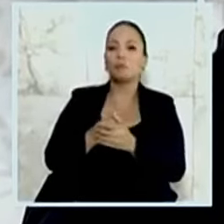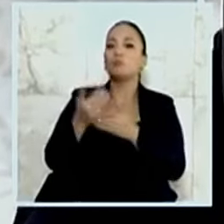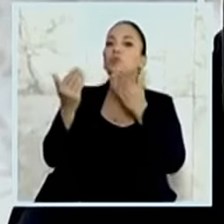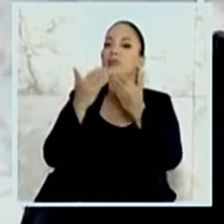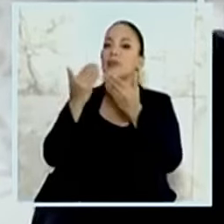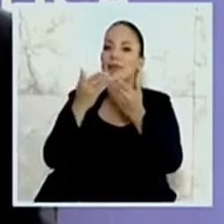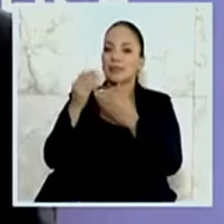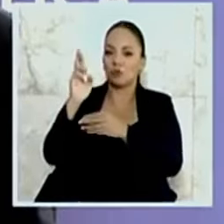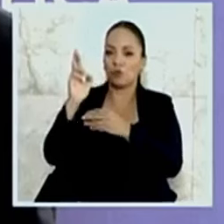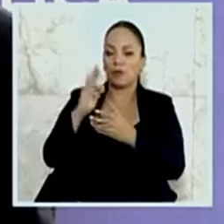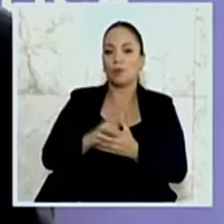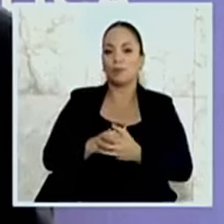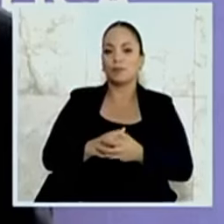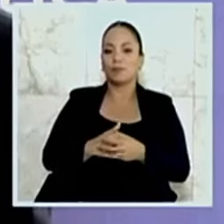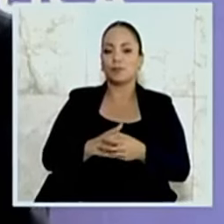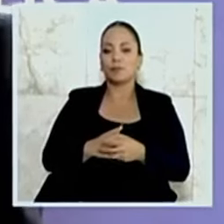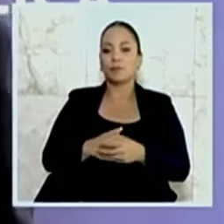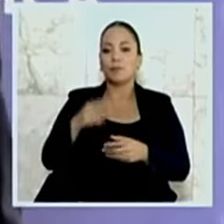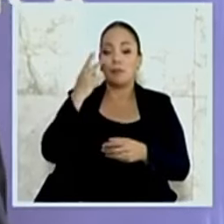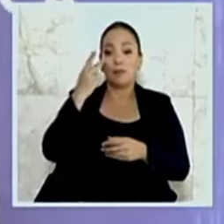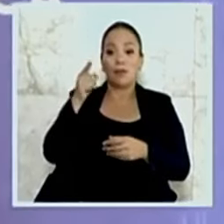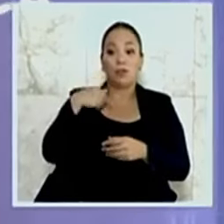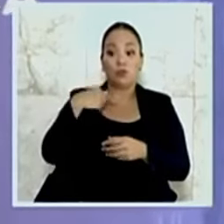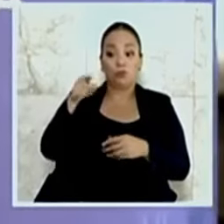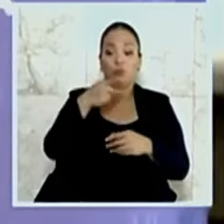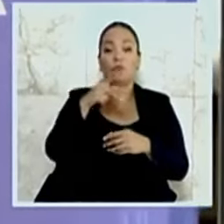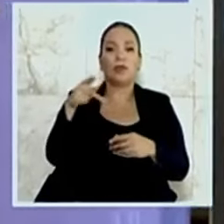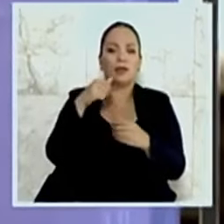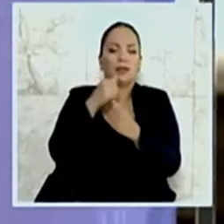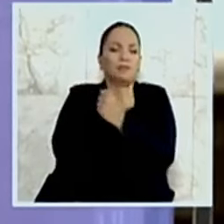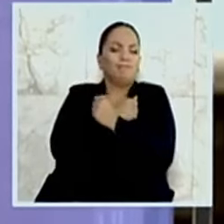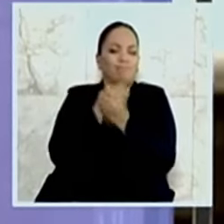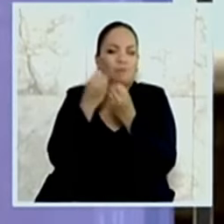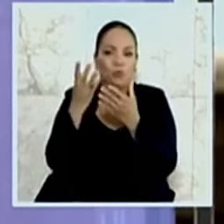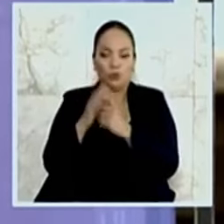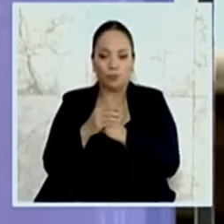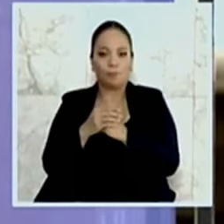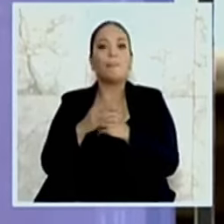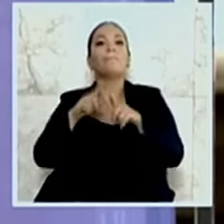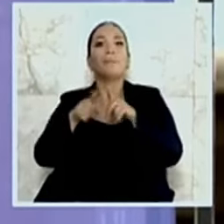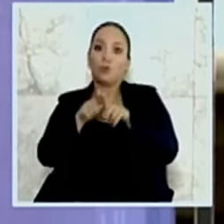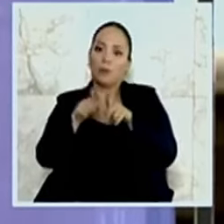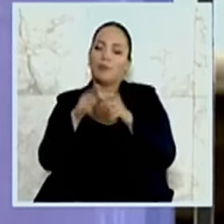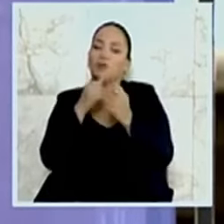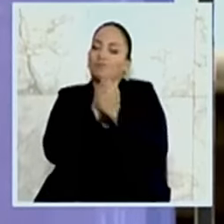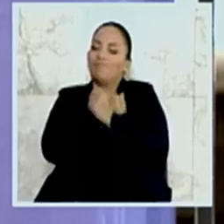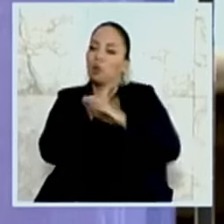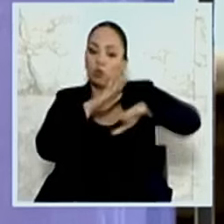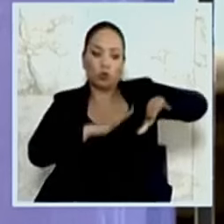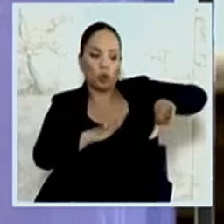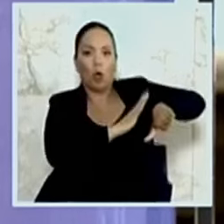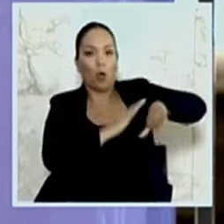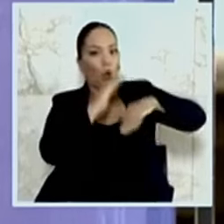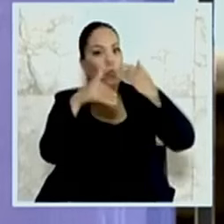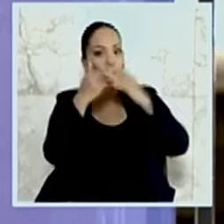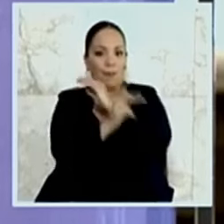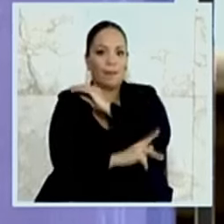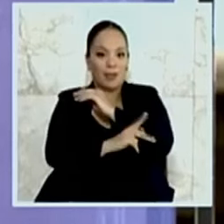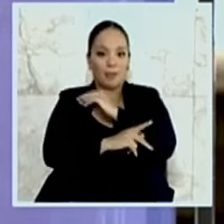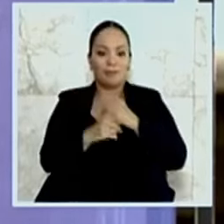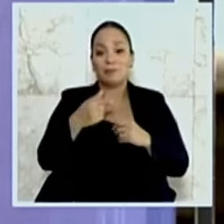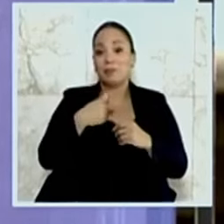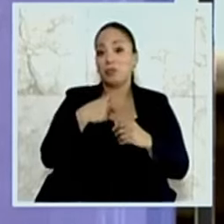que brille y dejemos ese rezago que hemos tenido económicamente hablando, señor presidente? Muchas gracias, don Rodrigo.